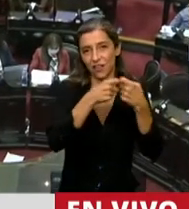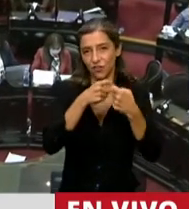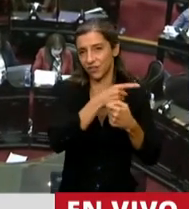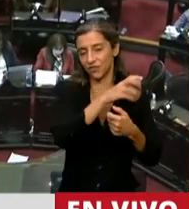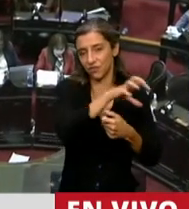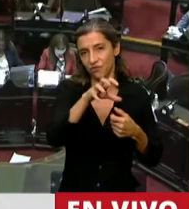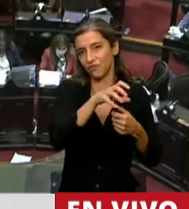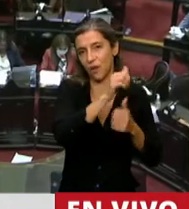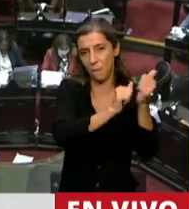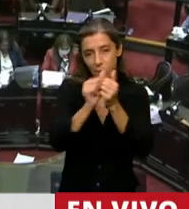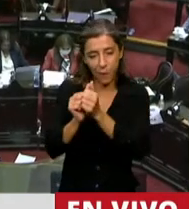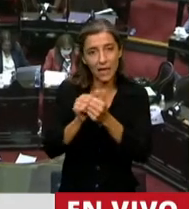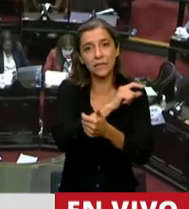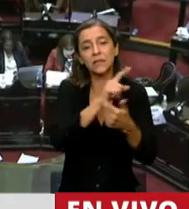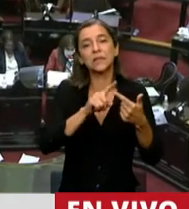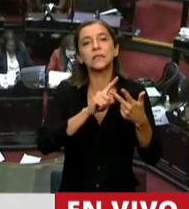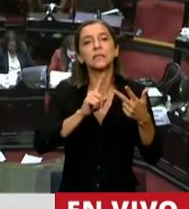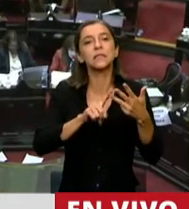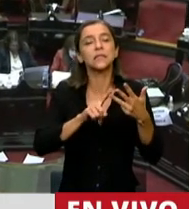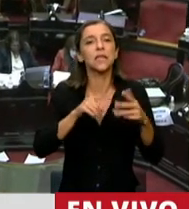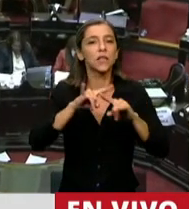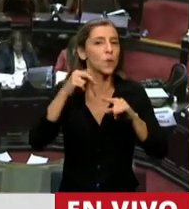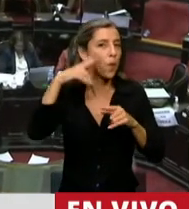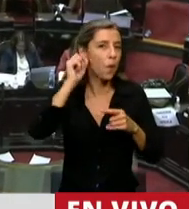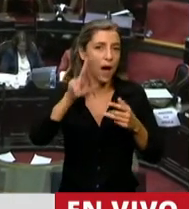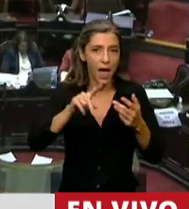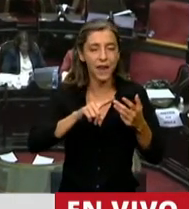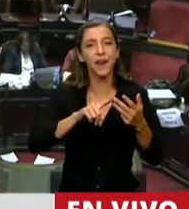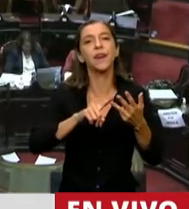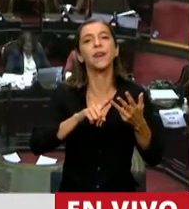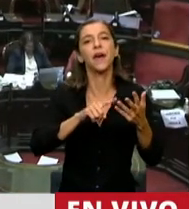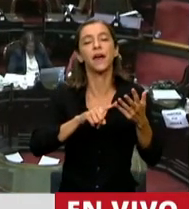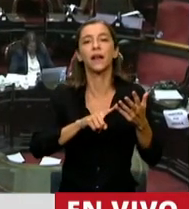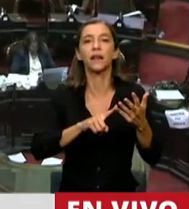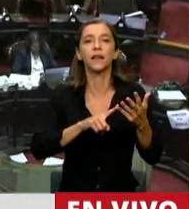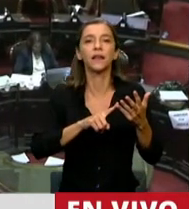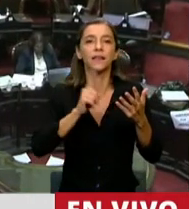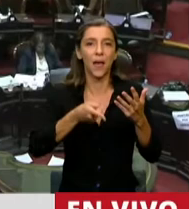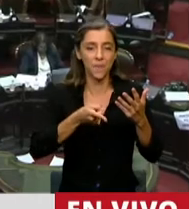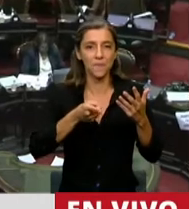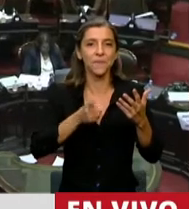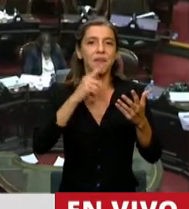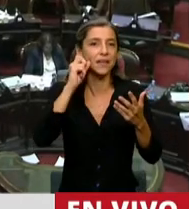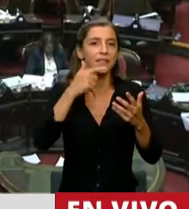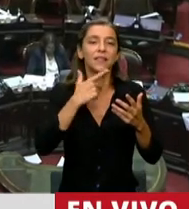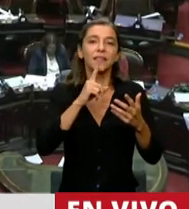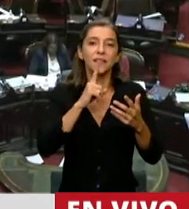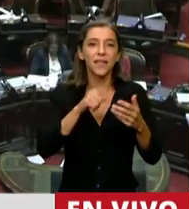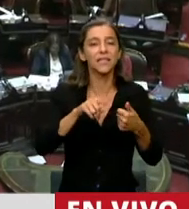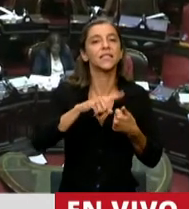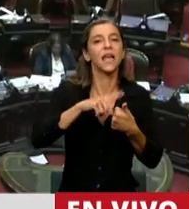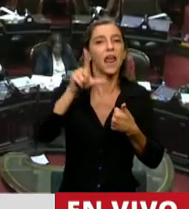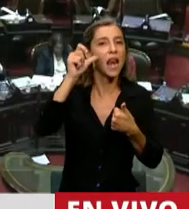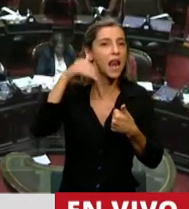Sociedad Anónima, el desarrollado por Weiner Laboratorios, el test COVID del laboratorio Lemos, CONICET y el Instituto